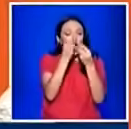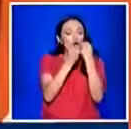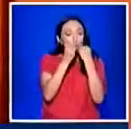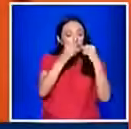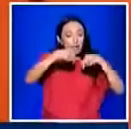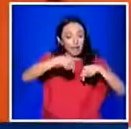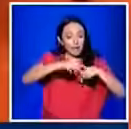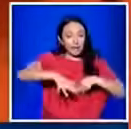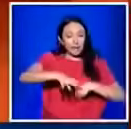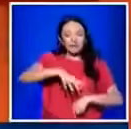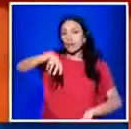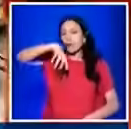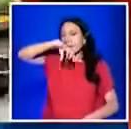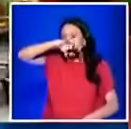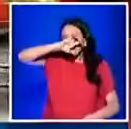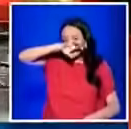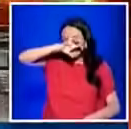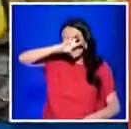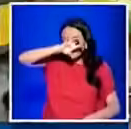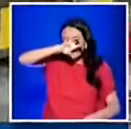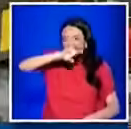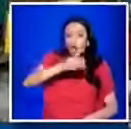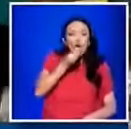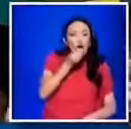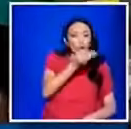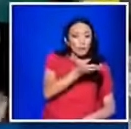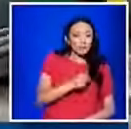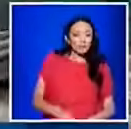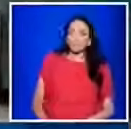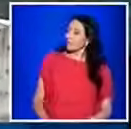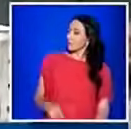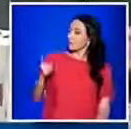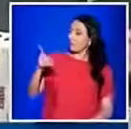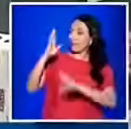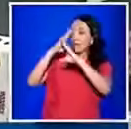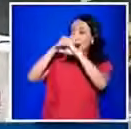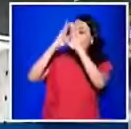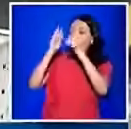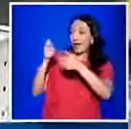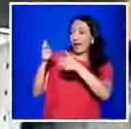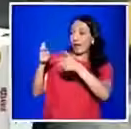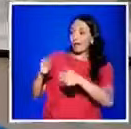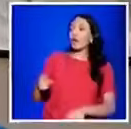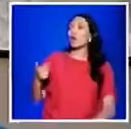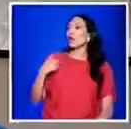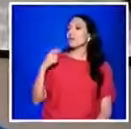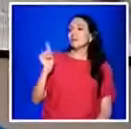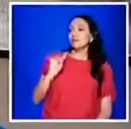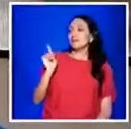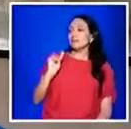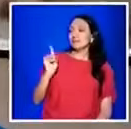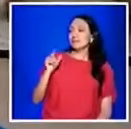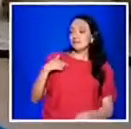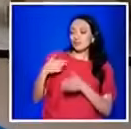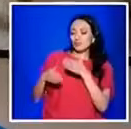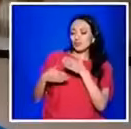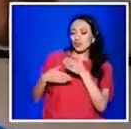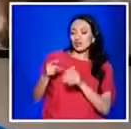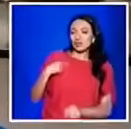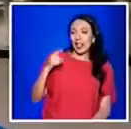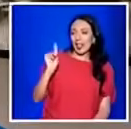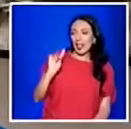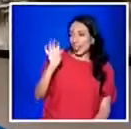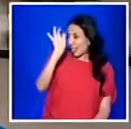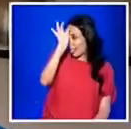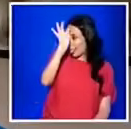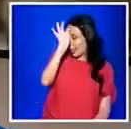se coman un buen hornado, ¿no?, por mi acá. Mi Bessy Jocelyn, qué bueno que aclaró. Eso, porque Juan Carlos. Yo tampoco soy muy fan de la cocina, pero